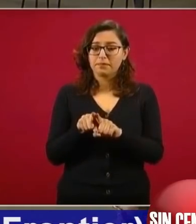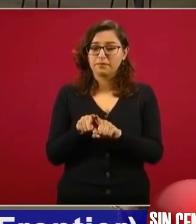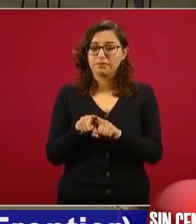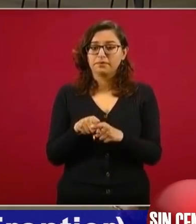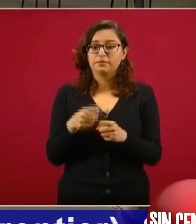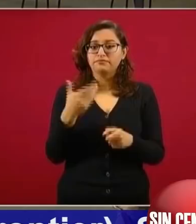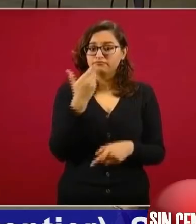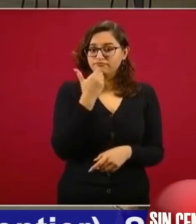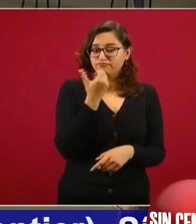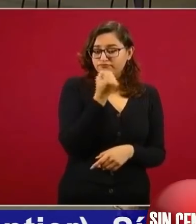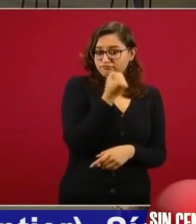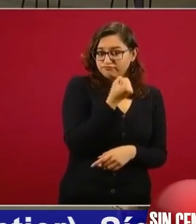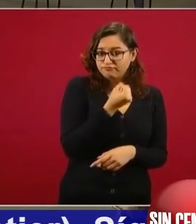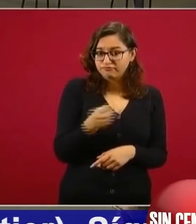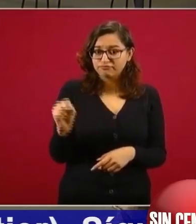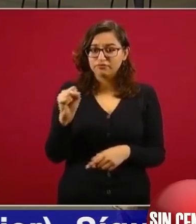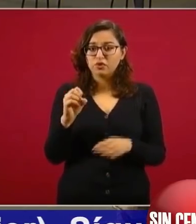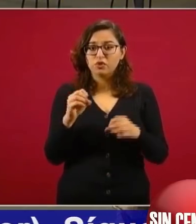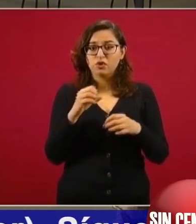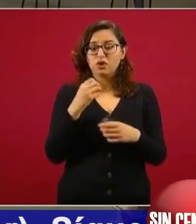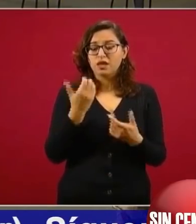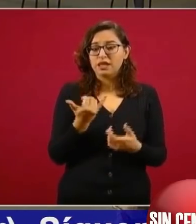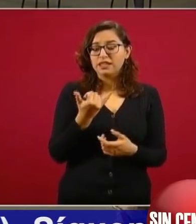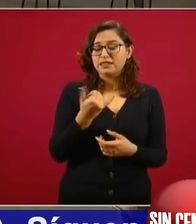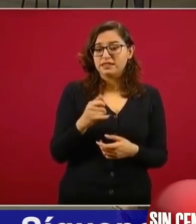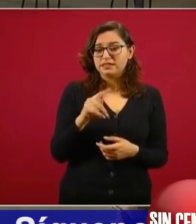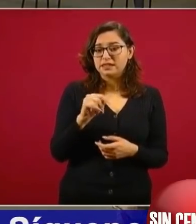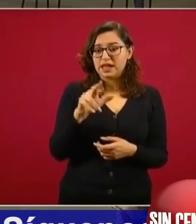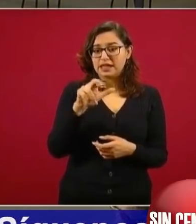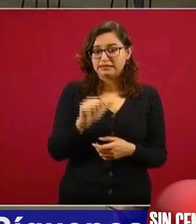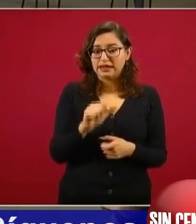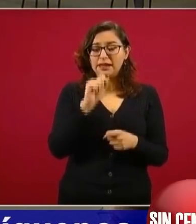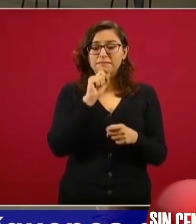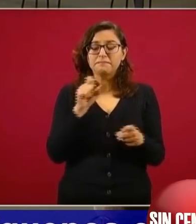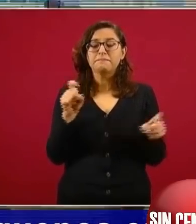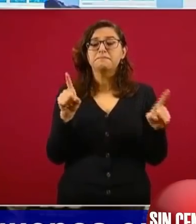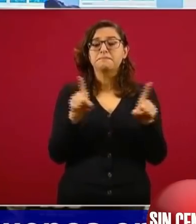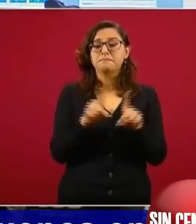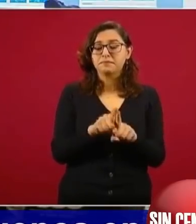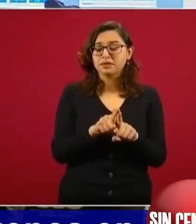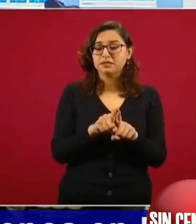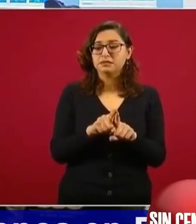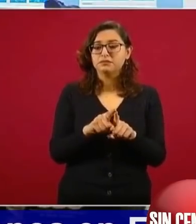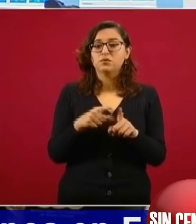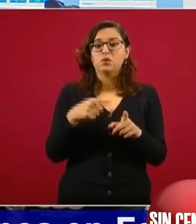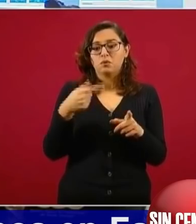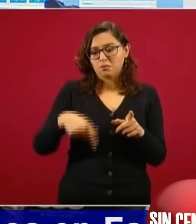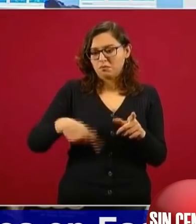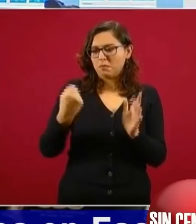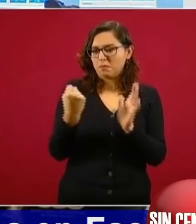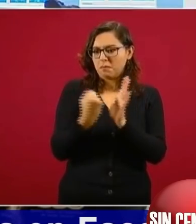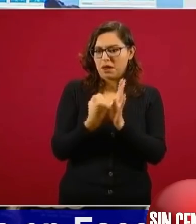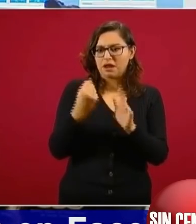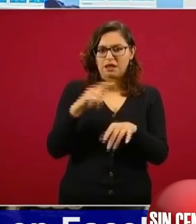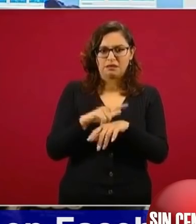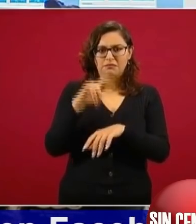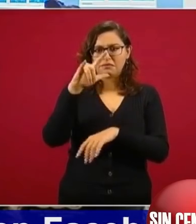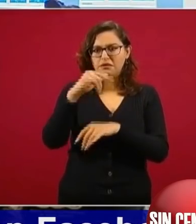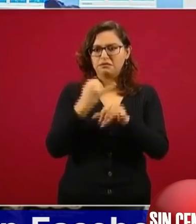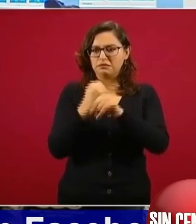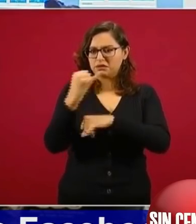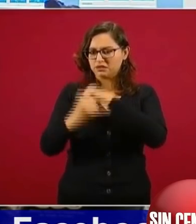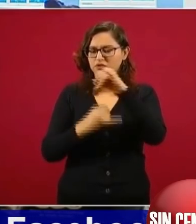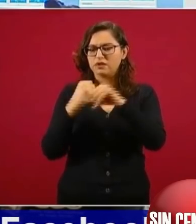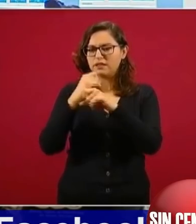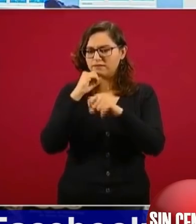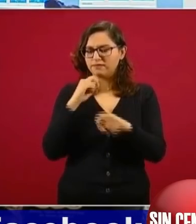expertos de la Organización Civil Internacional, de IATA, de Canaero, a las aerolíneas nacionales e internacionales, al Colegio de Pilotos